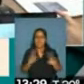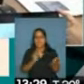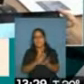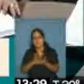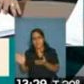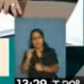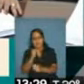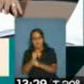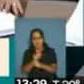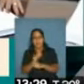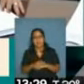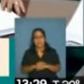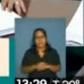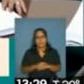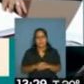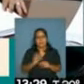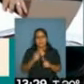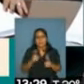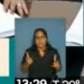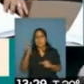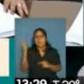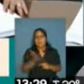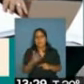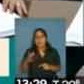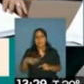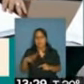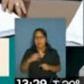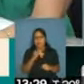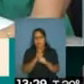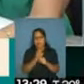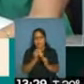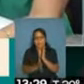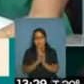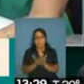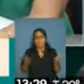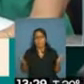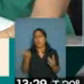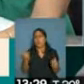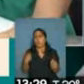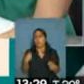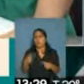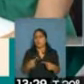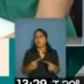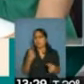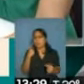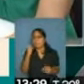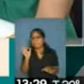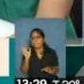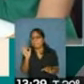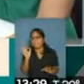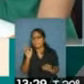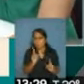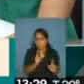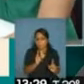desafectaciones, no iba a haber porcentajes que no lleguen a los empleados públicos. ¿Cómo sigue todavía ustedes manteniendo, bueno, en este